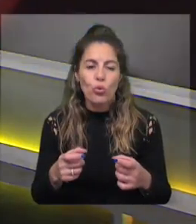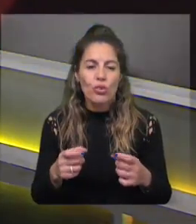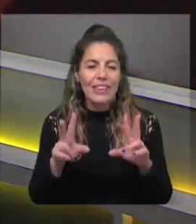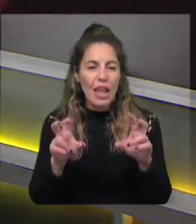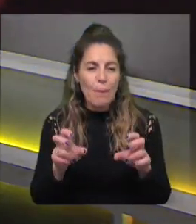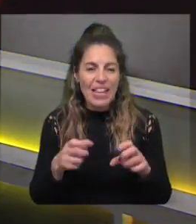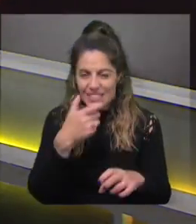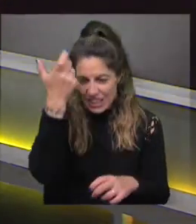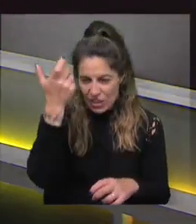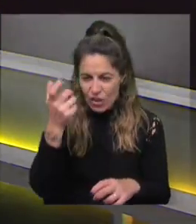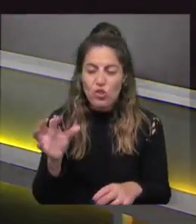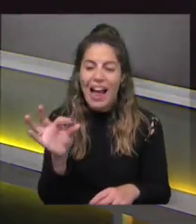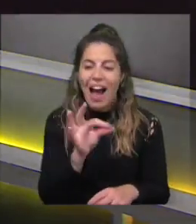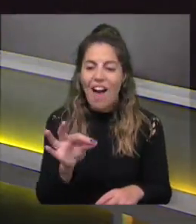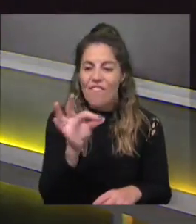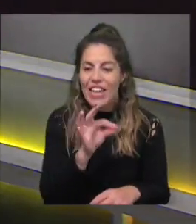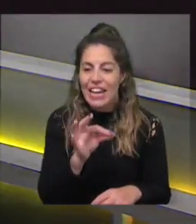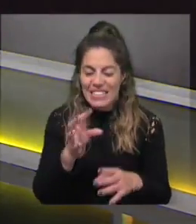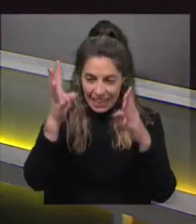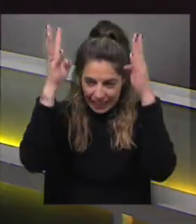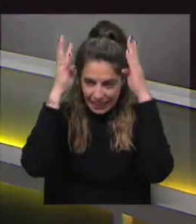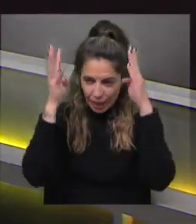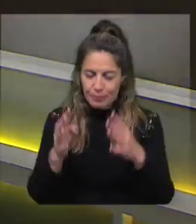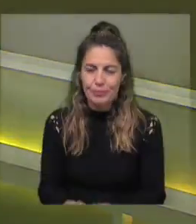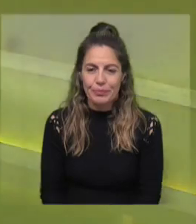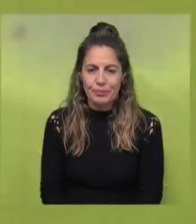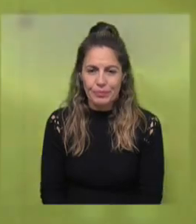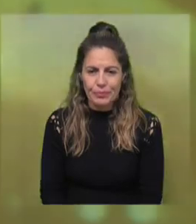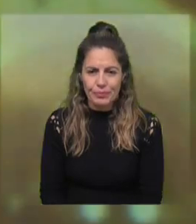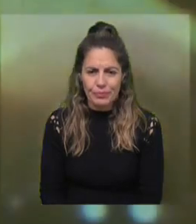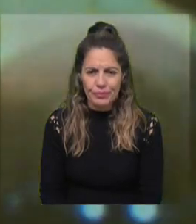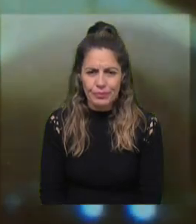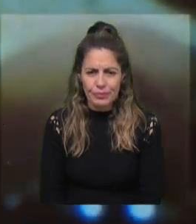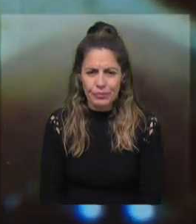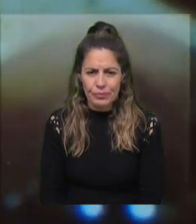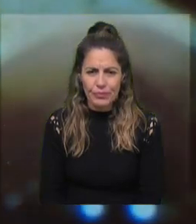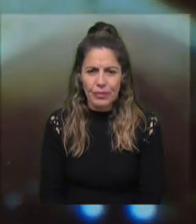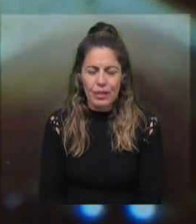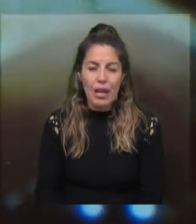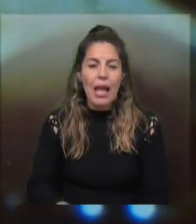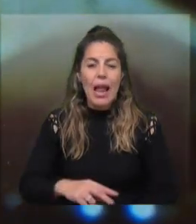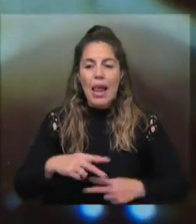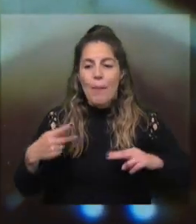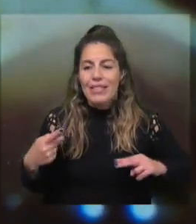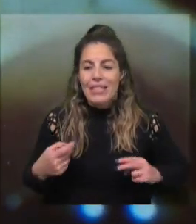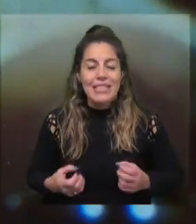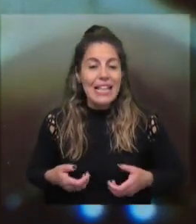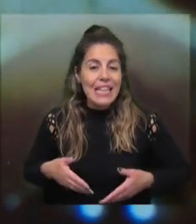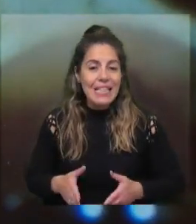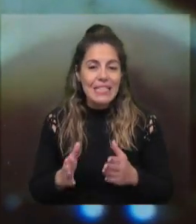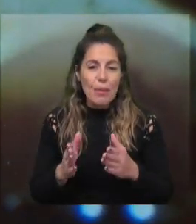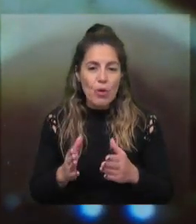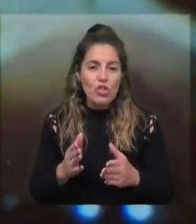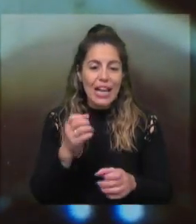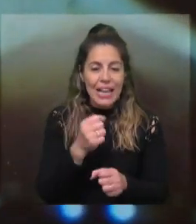las abejas reina. Adelante. Las princesas nacemos de celdas especiales que las obreras miden